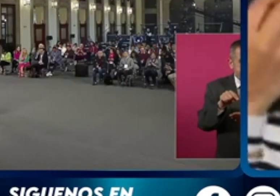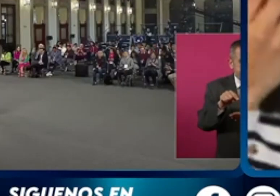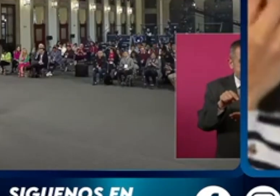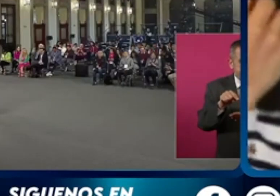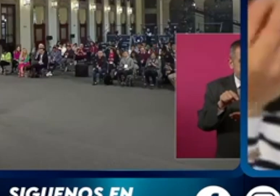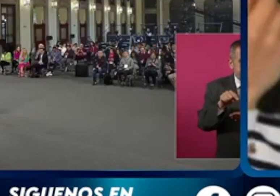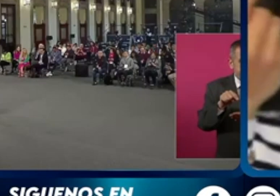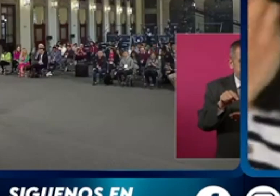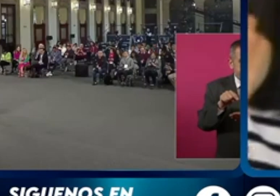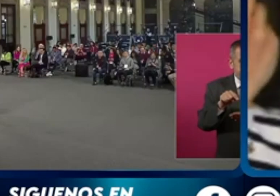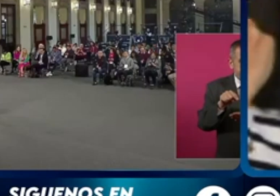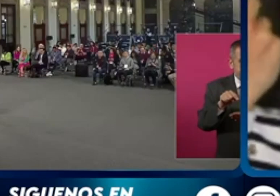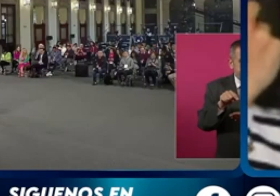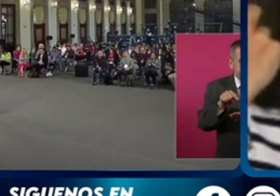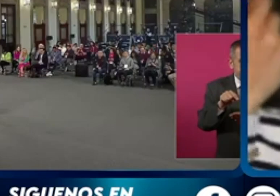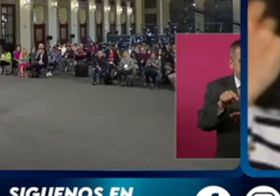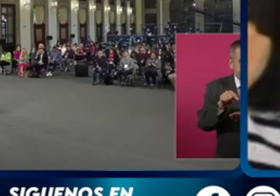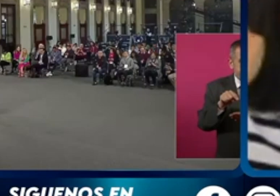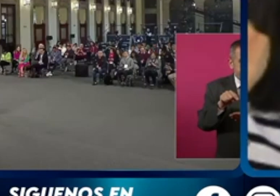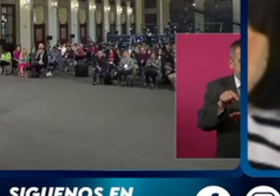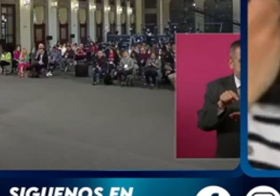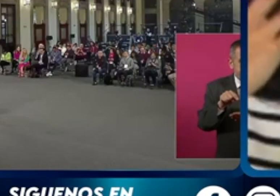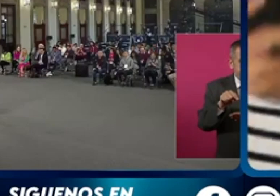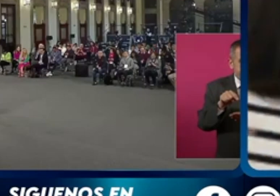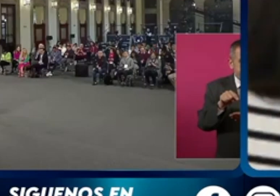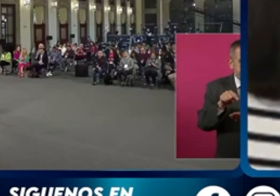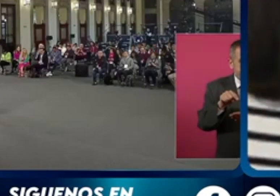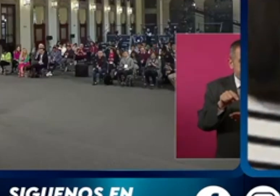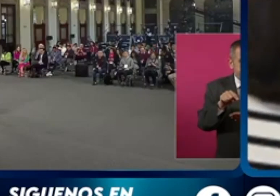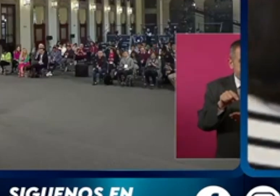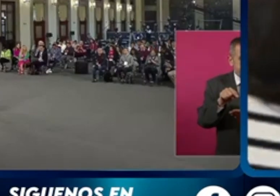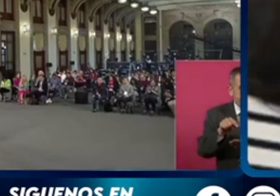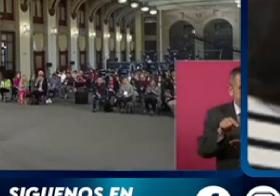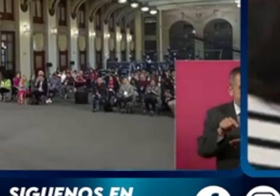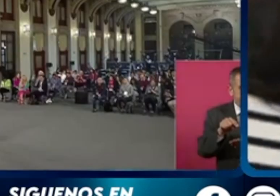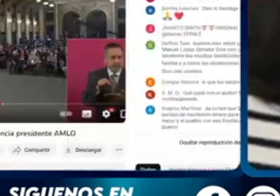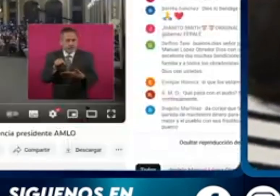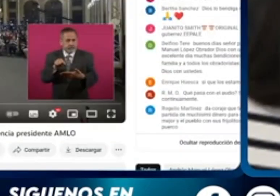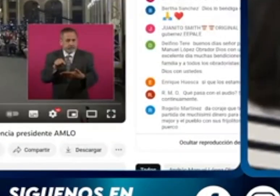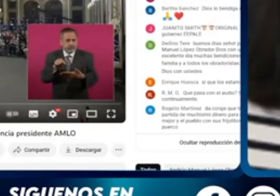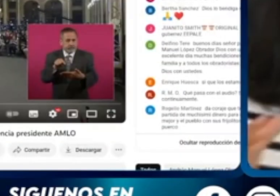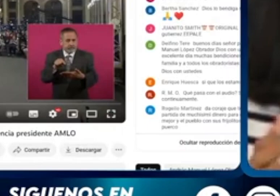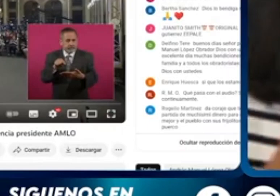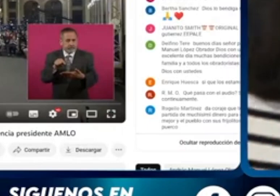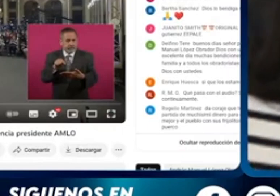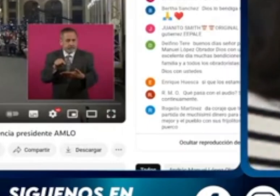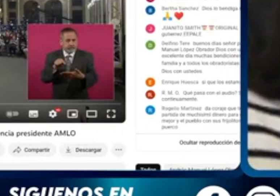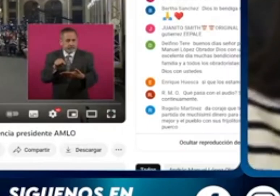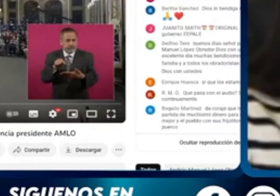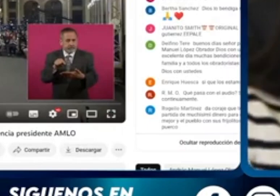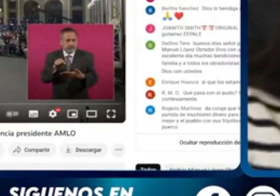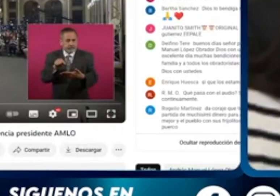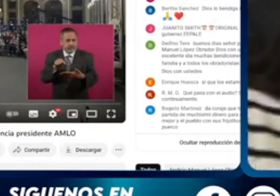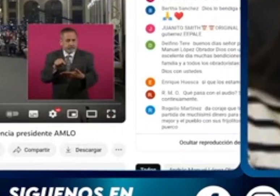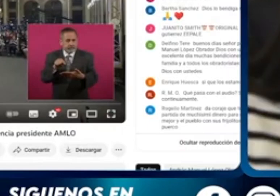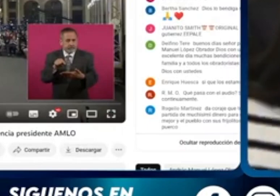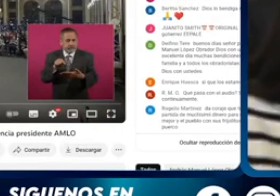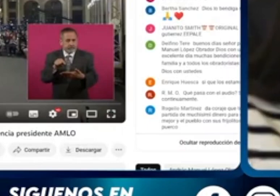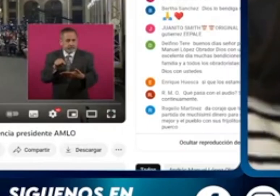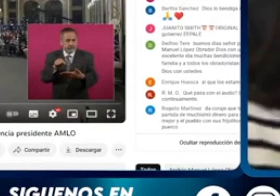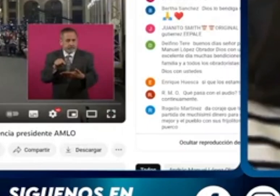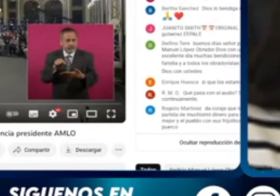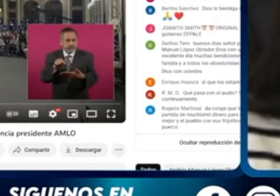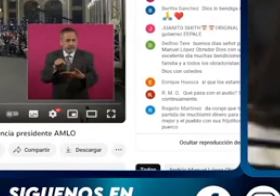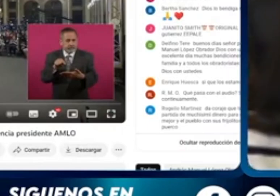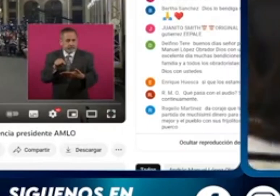en manos de quién está la administración de justicia de nuestro país. Por eso es importante el plan C